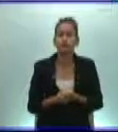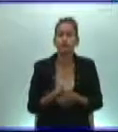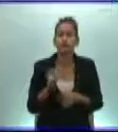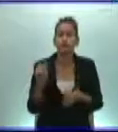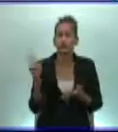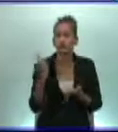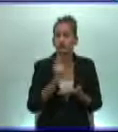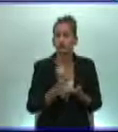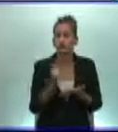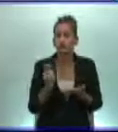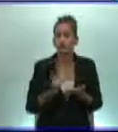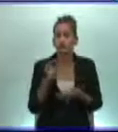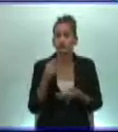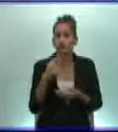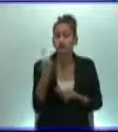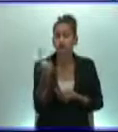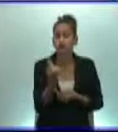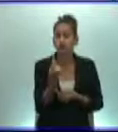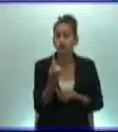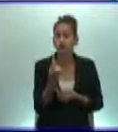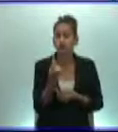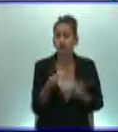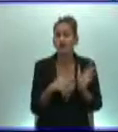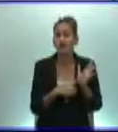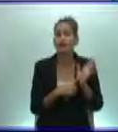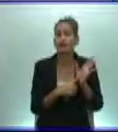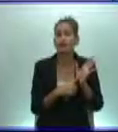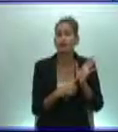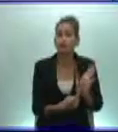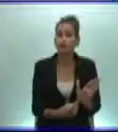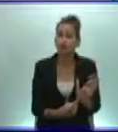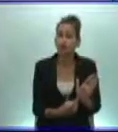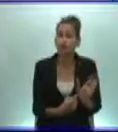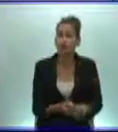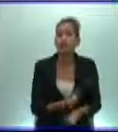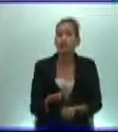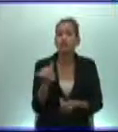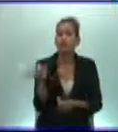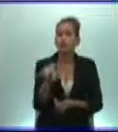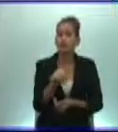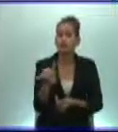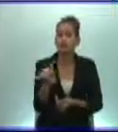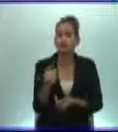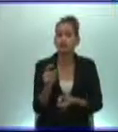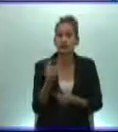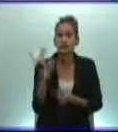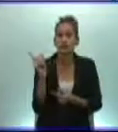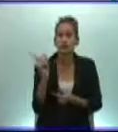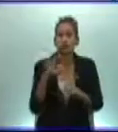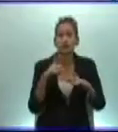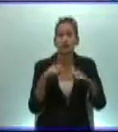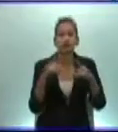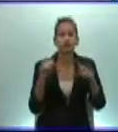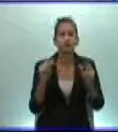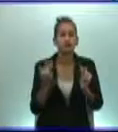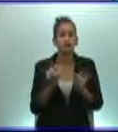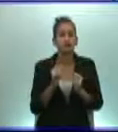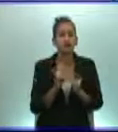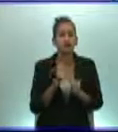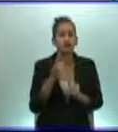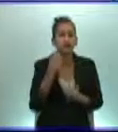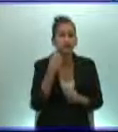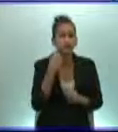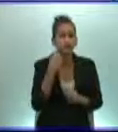escribir tú solo la demostración de la igualdad de estos triángulos, teniendo en